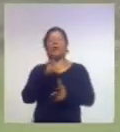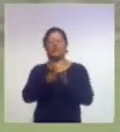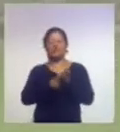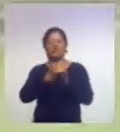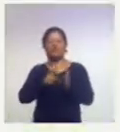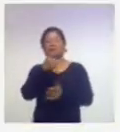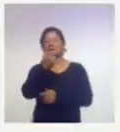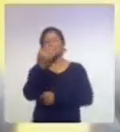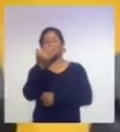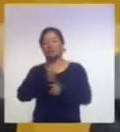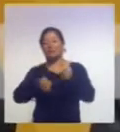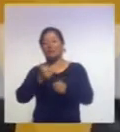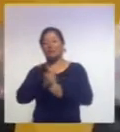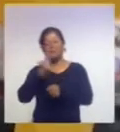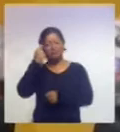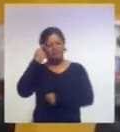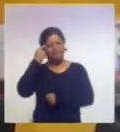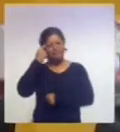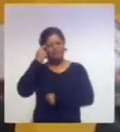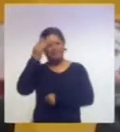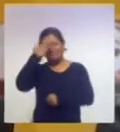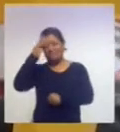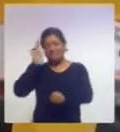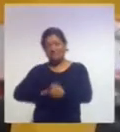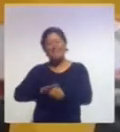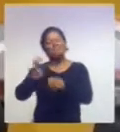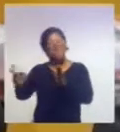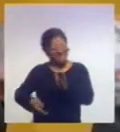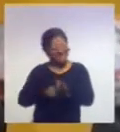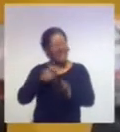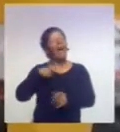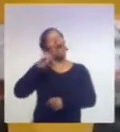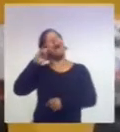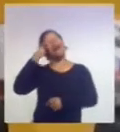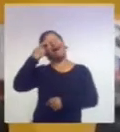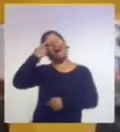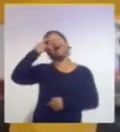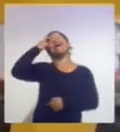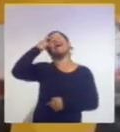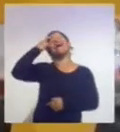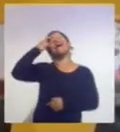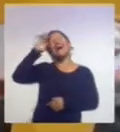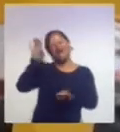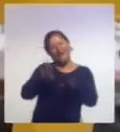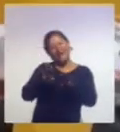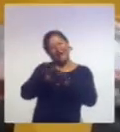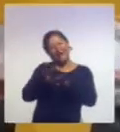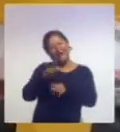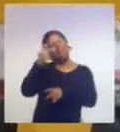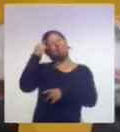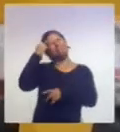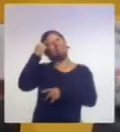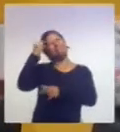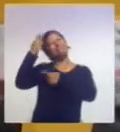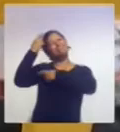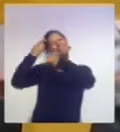colectiva. Es no dejar morir nuestros recuerdos, las razones de ser de